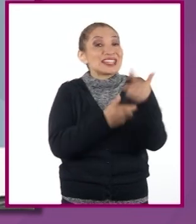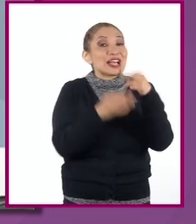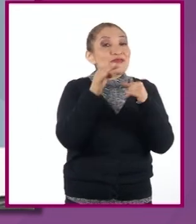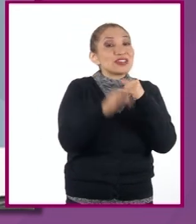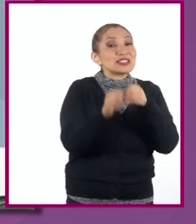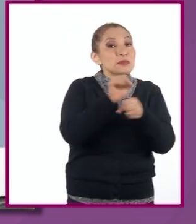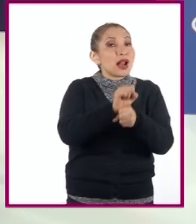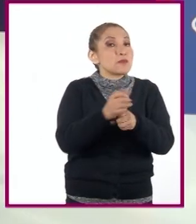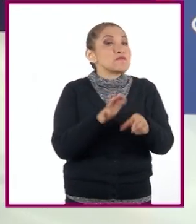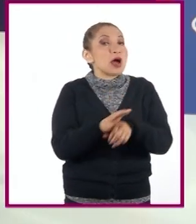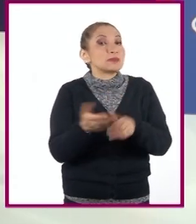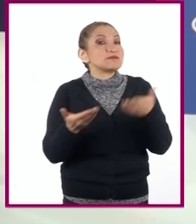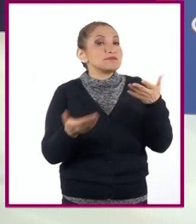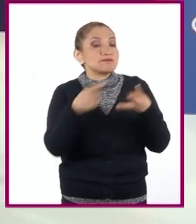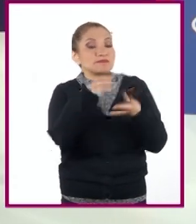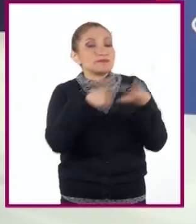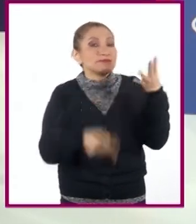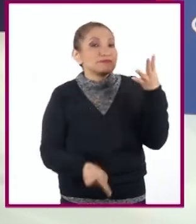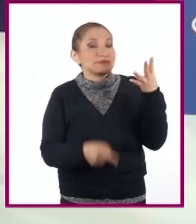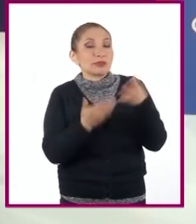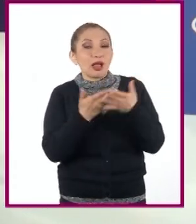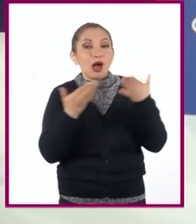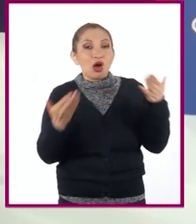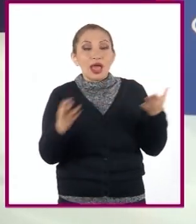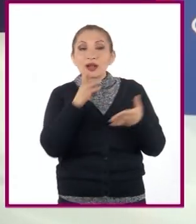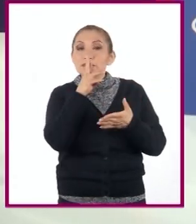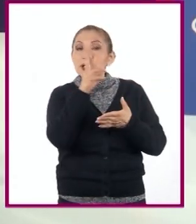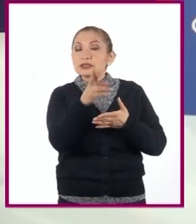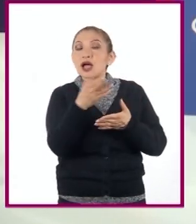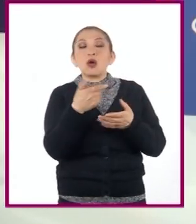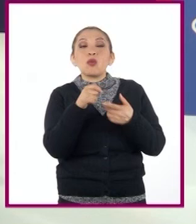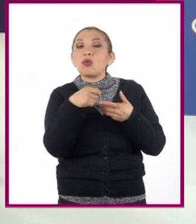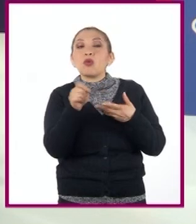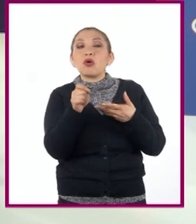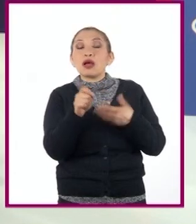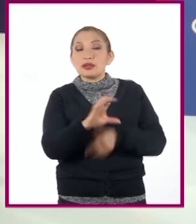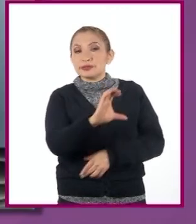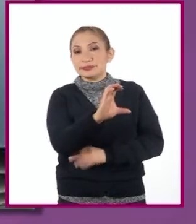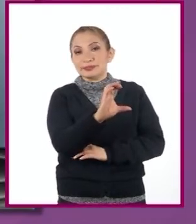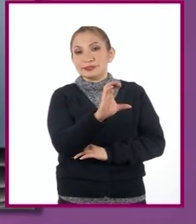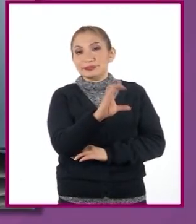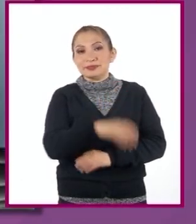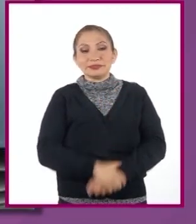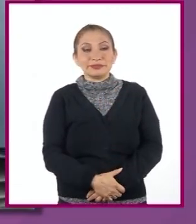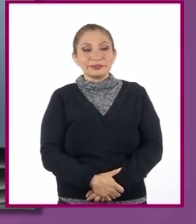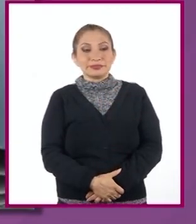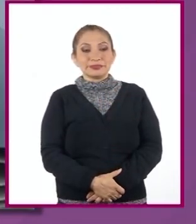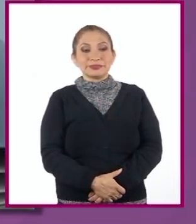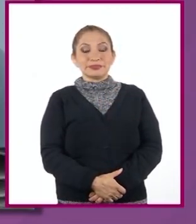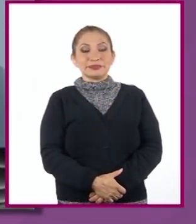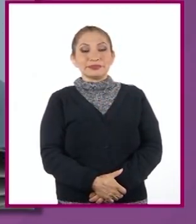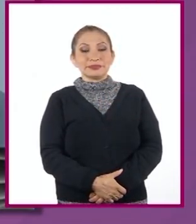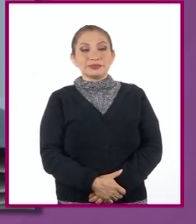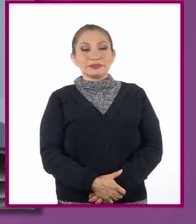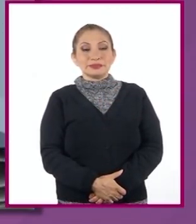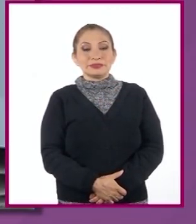fin de semana? En este caso, la respuesta correcta es C.